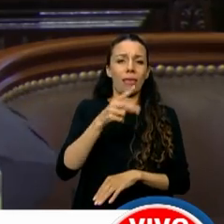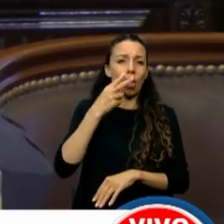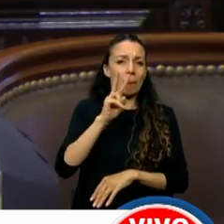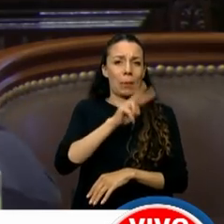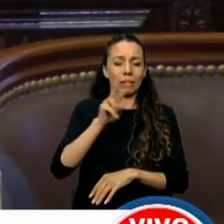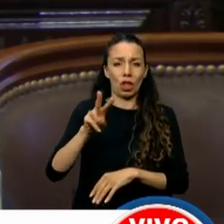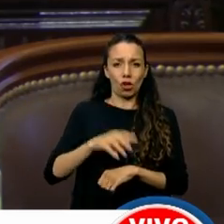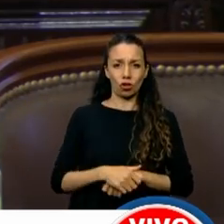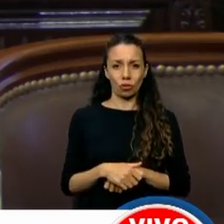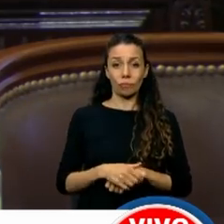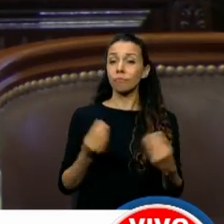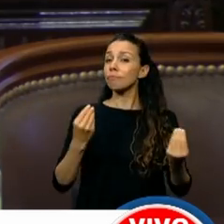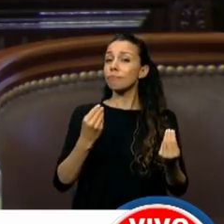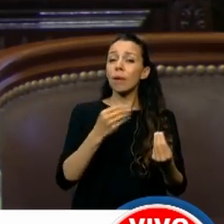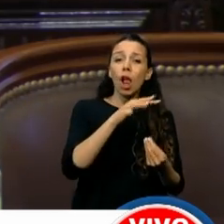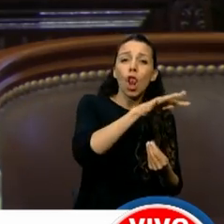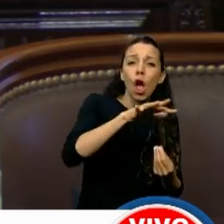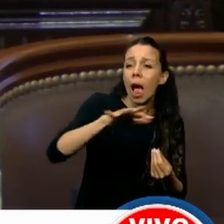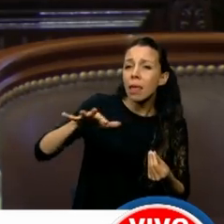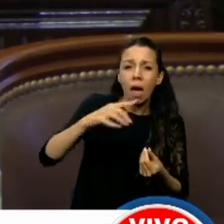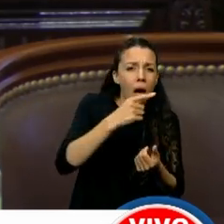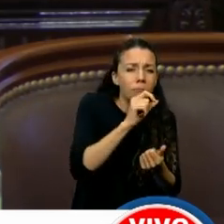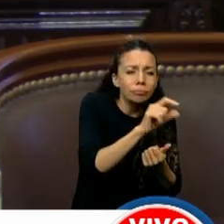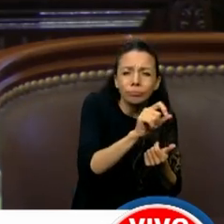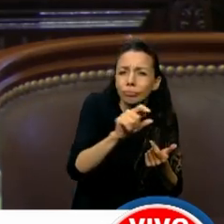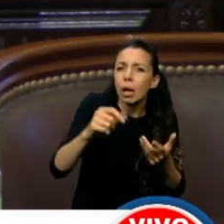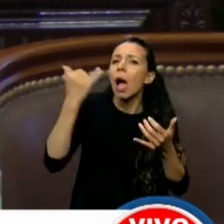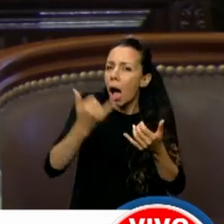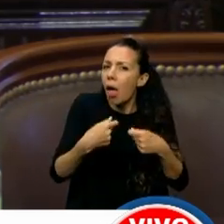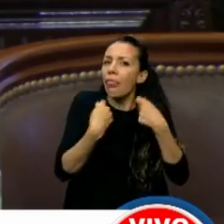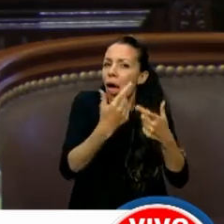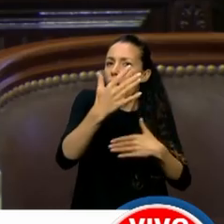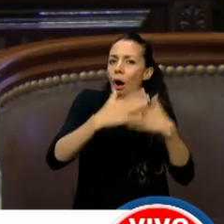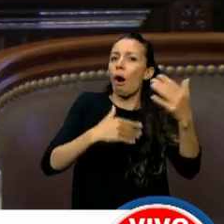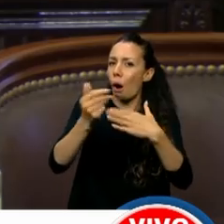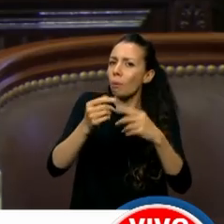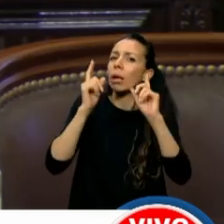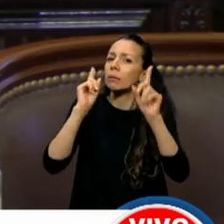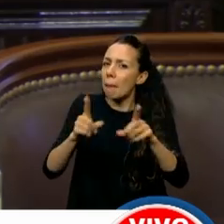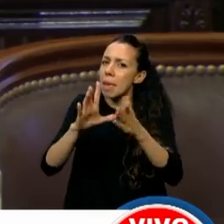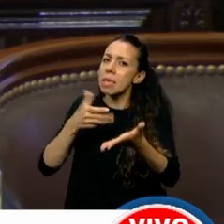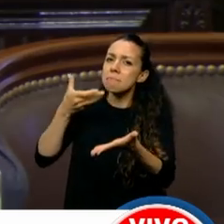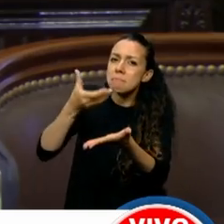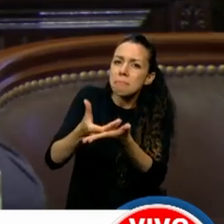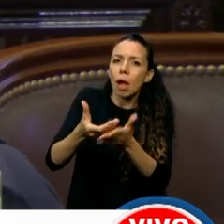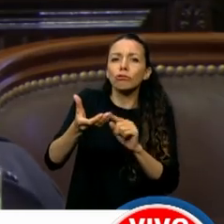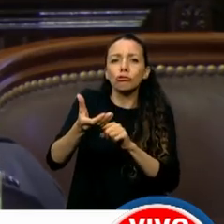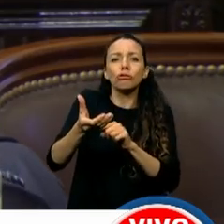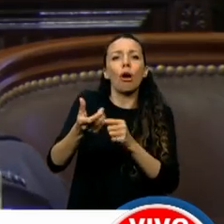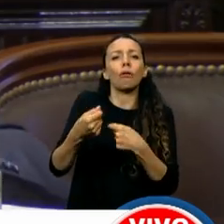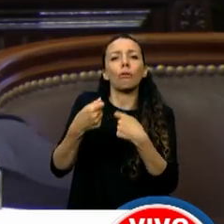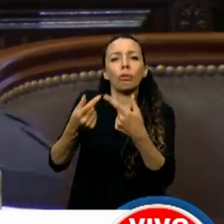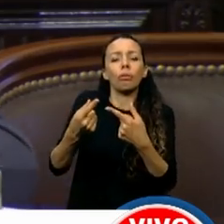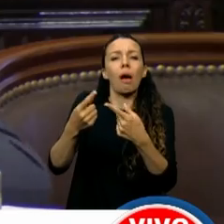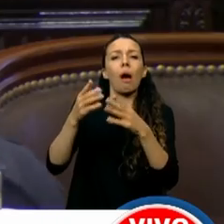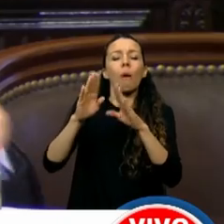para cada localidad hay una hay una obra como así también la inversión que se van a llevar adelante en todos los puertos de